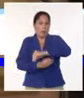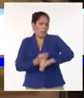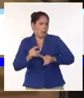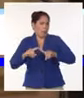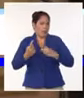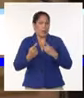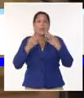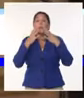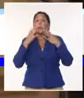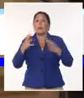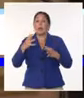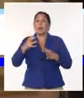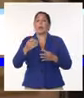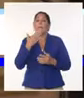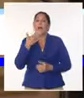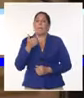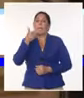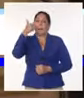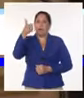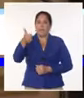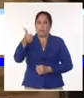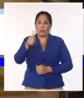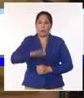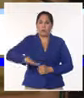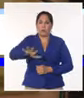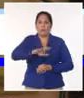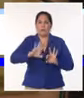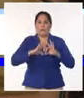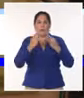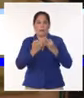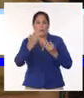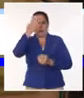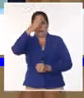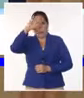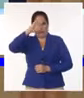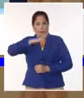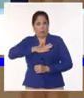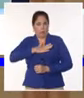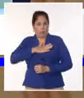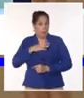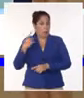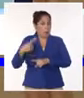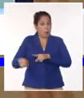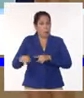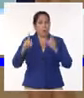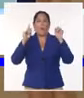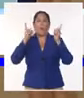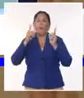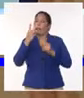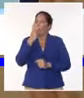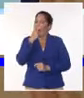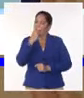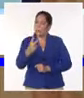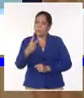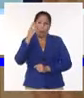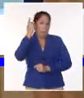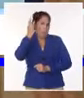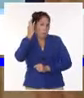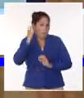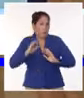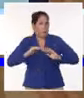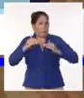representa una medida favorable en beneficio de las familias cubanas, que tributa también a la política para la atención a la dinámica